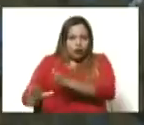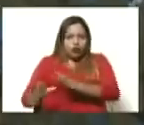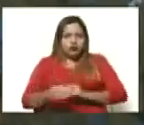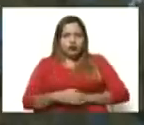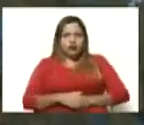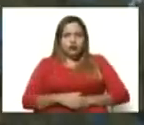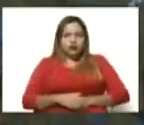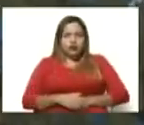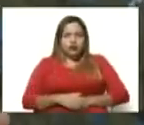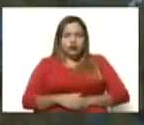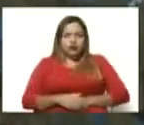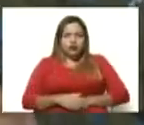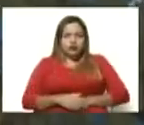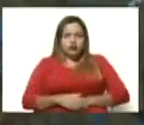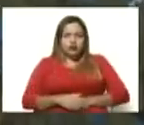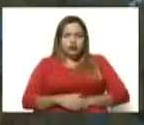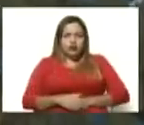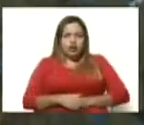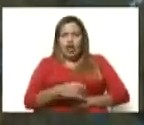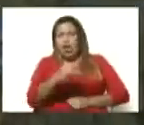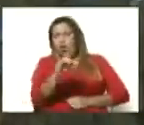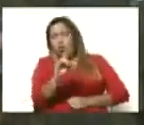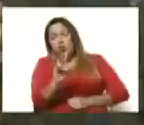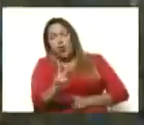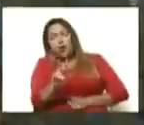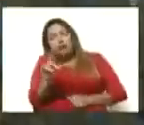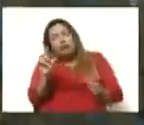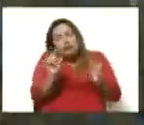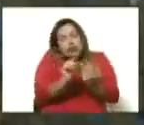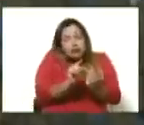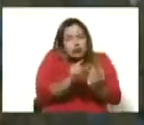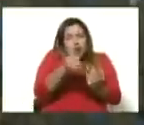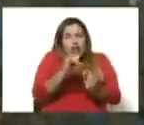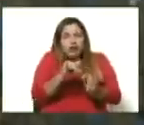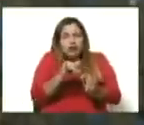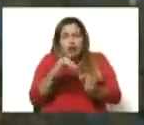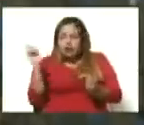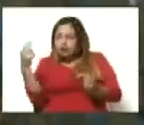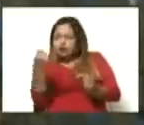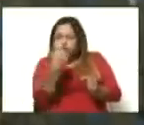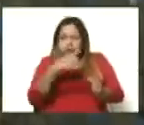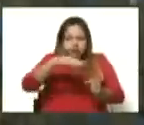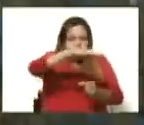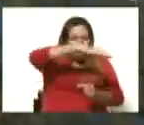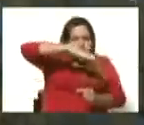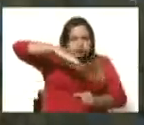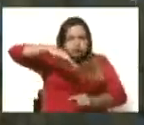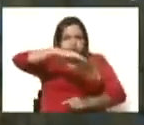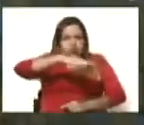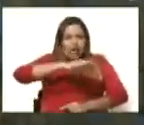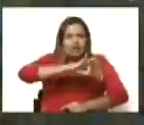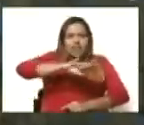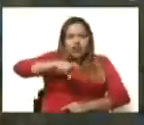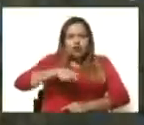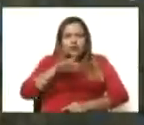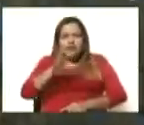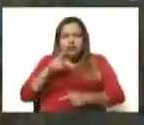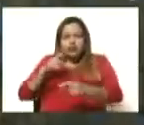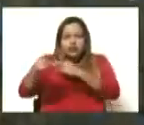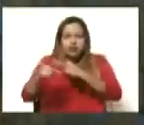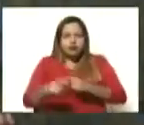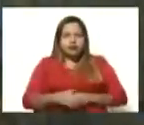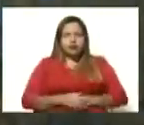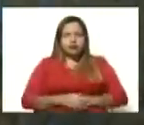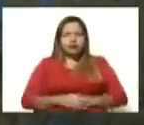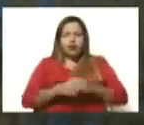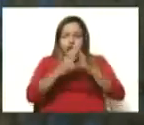del margen de error. Es decir, que es prácticamente que a nivel de detalle se voló hasta 3.5 kilómetros hacia arriba. Toda la parte urbanizada ya el día